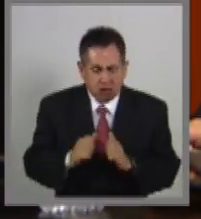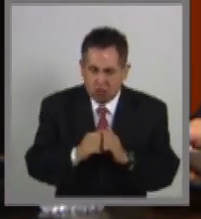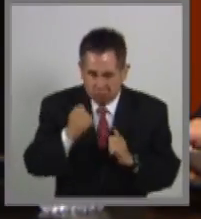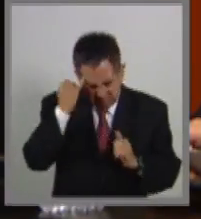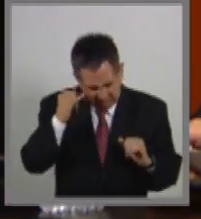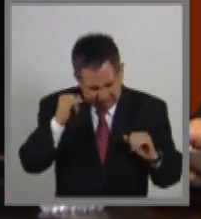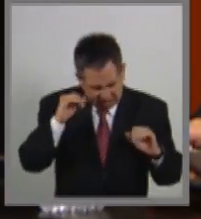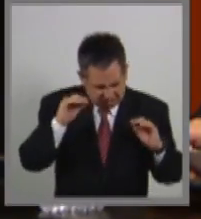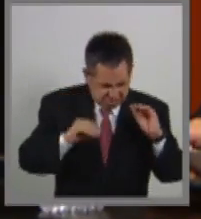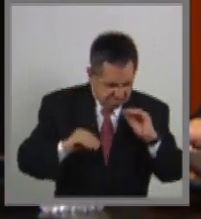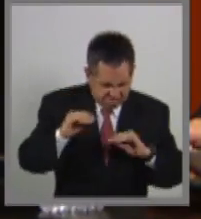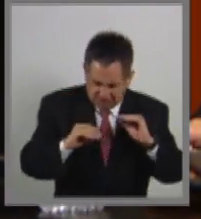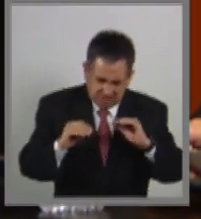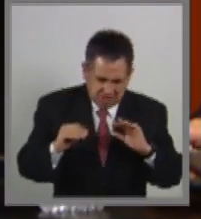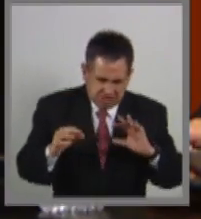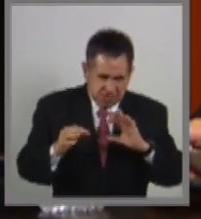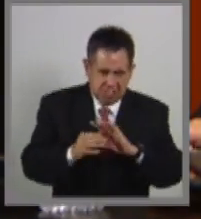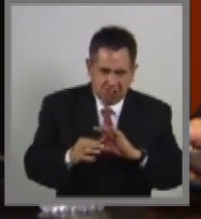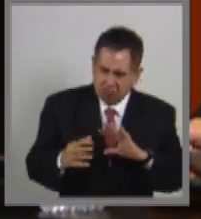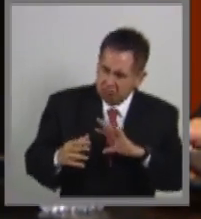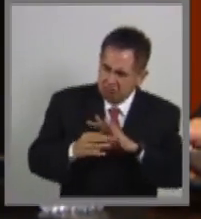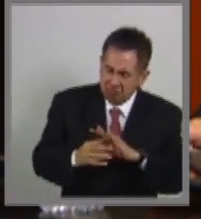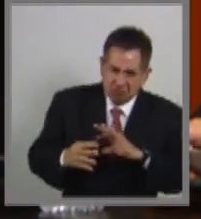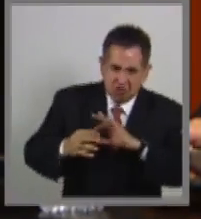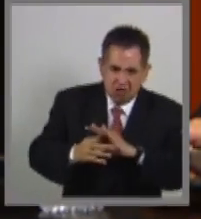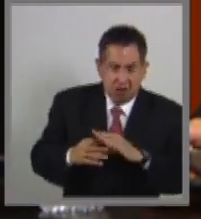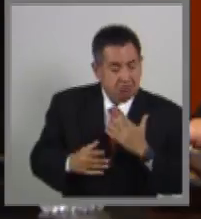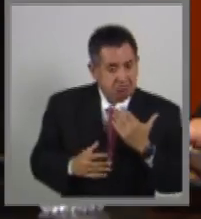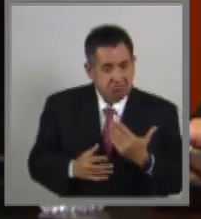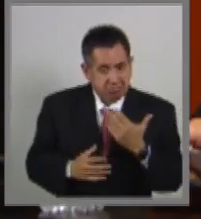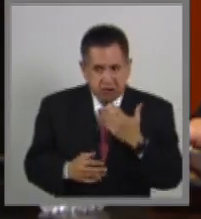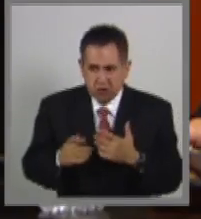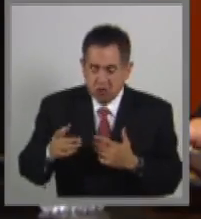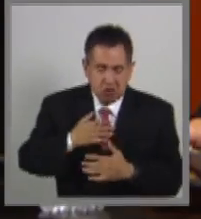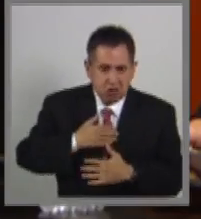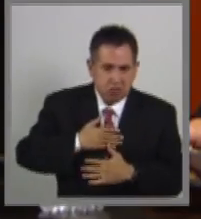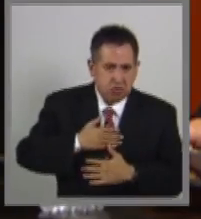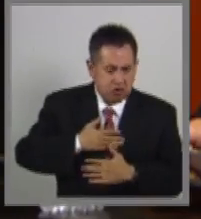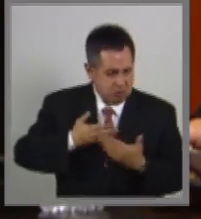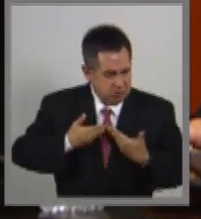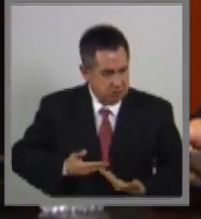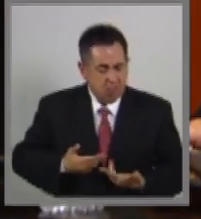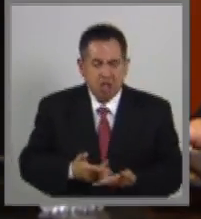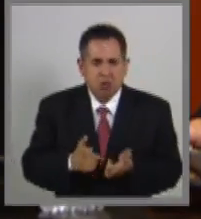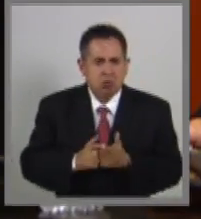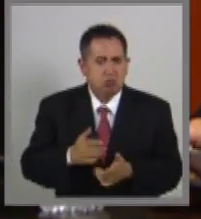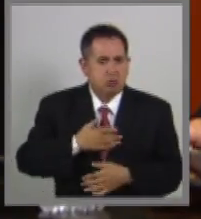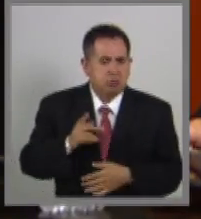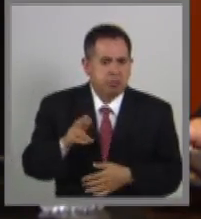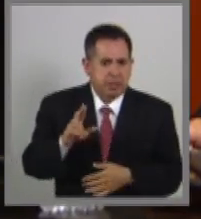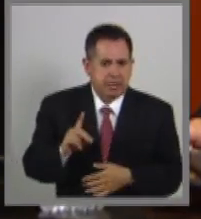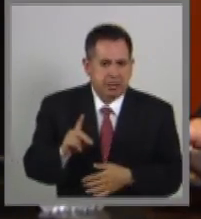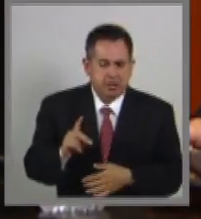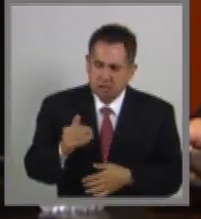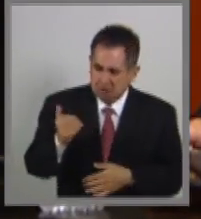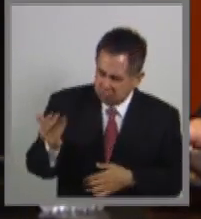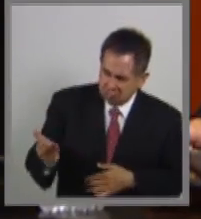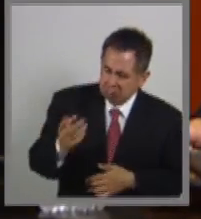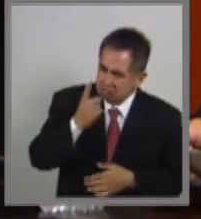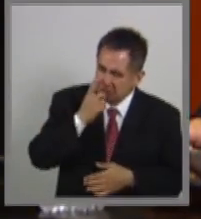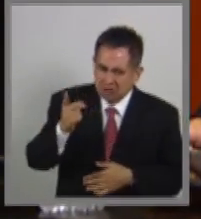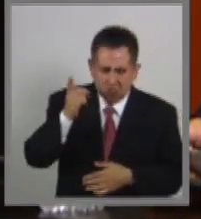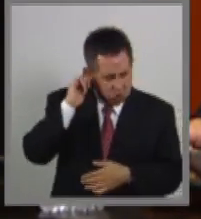construir, insisto, los acuerdos, hace que yo, a nombre del Grupo Parlamentario del PRD, le digamos